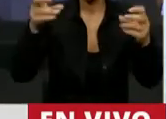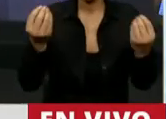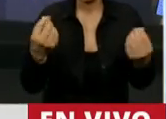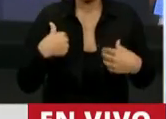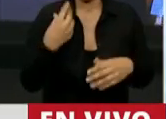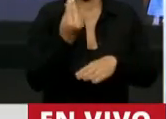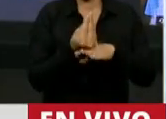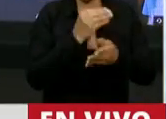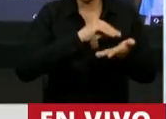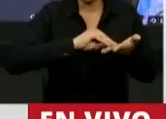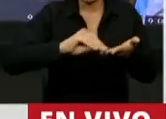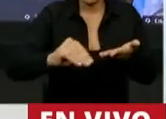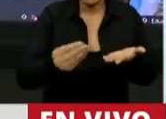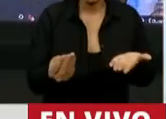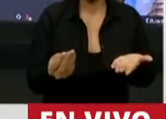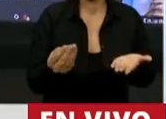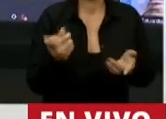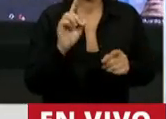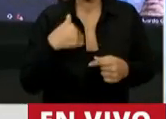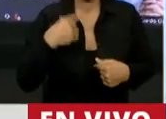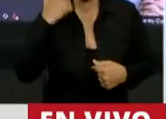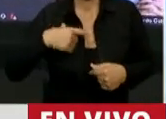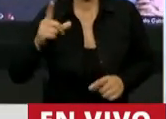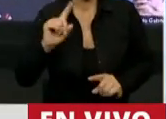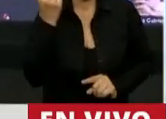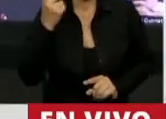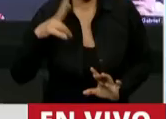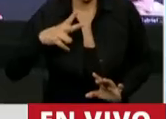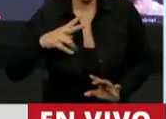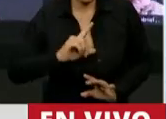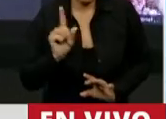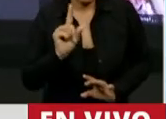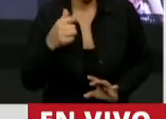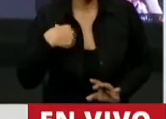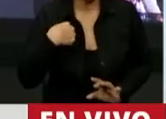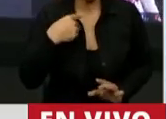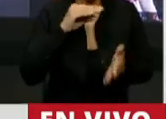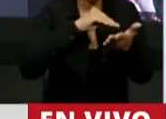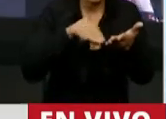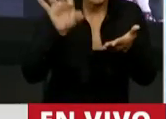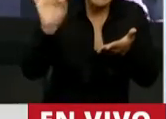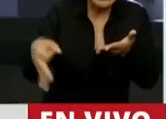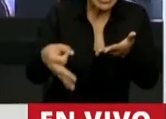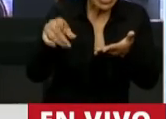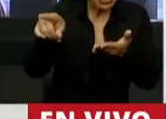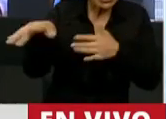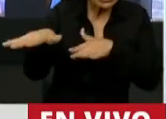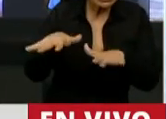de diputado, y no de un particular interesado, sino como diputado, al enterarme de esa situación,